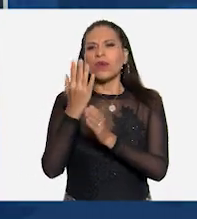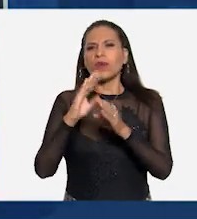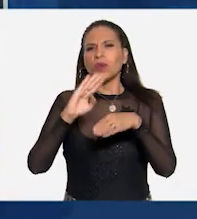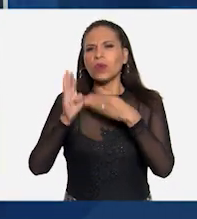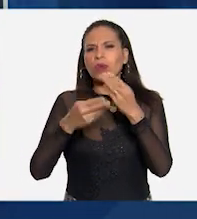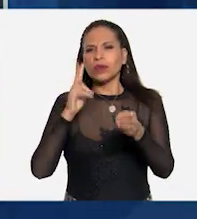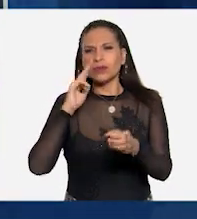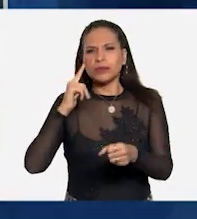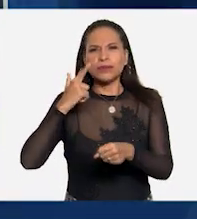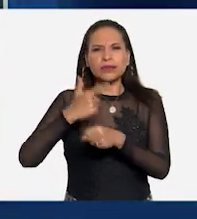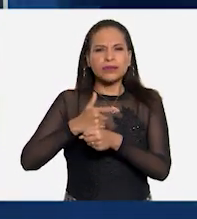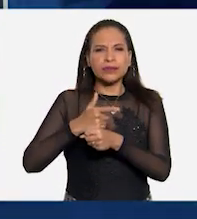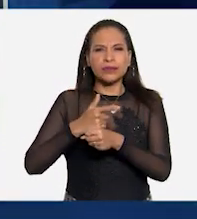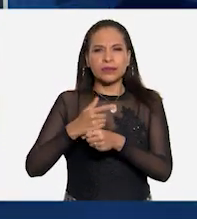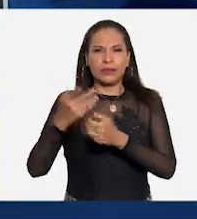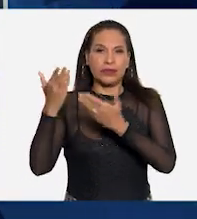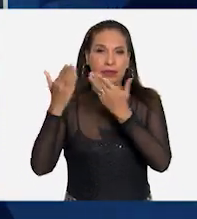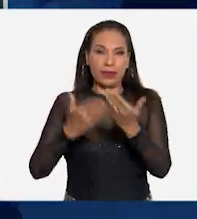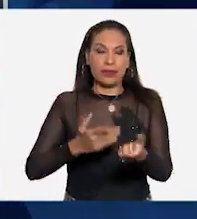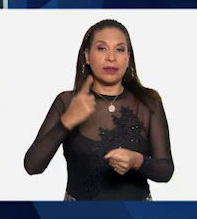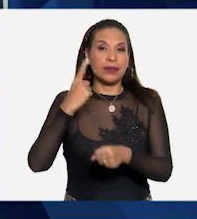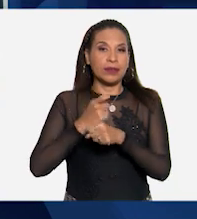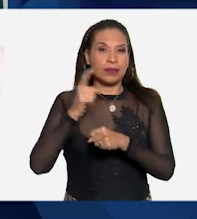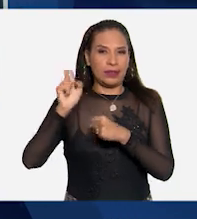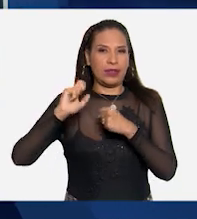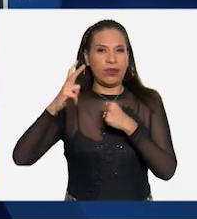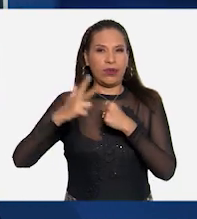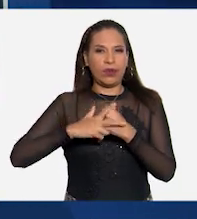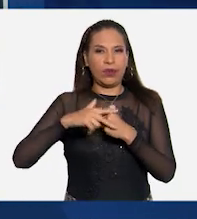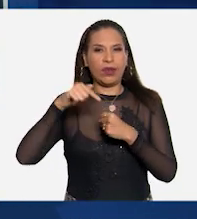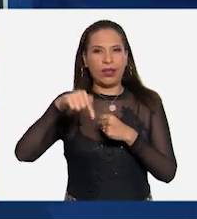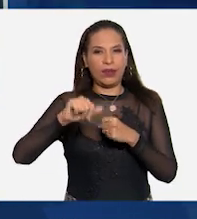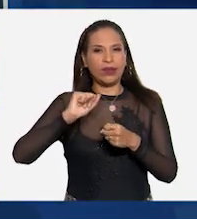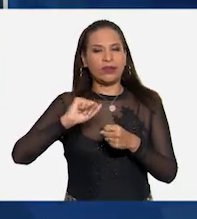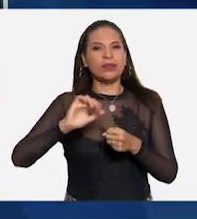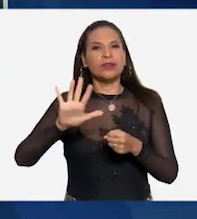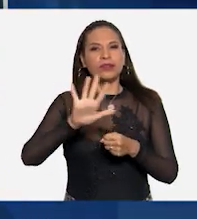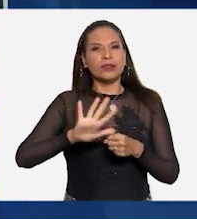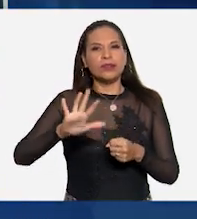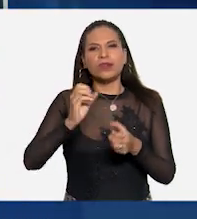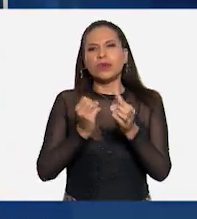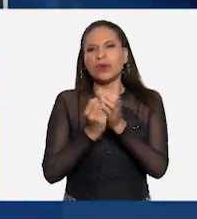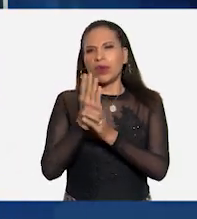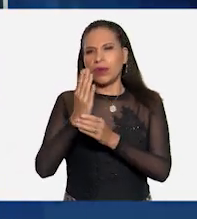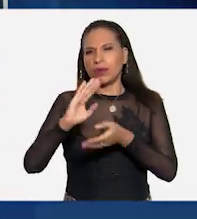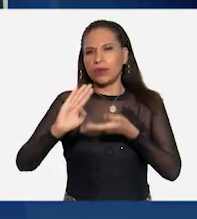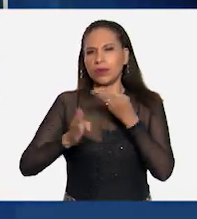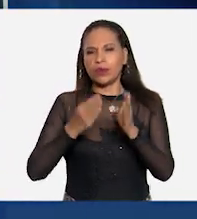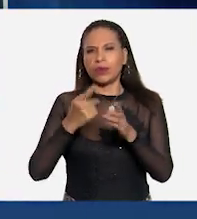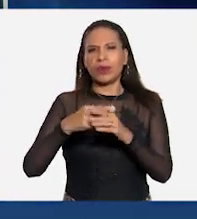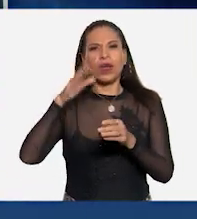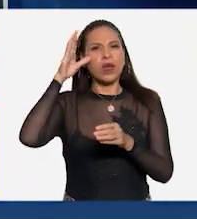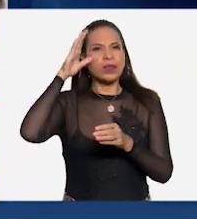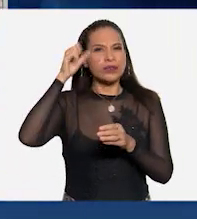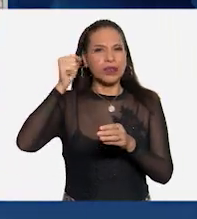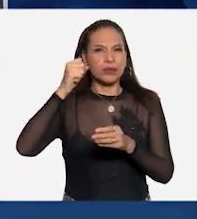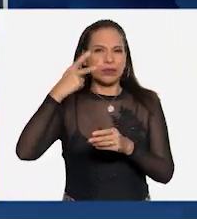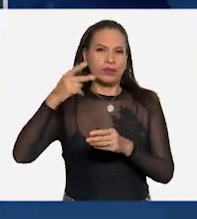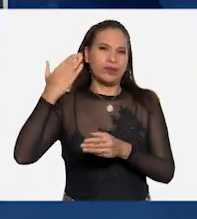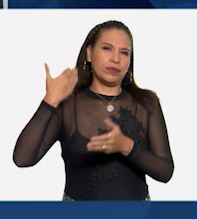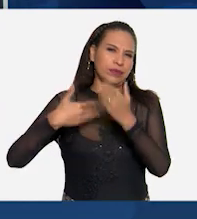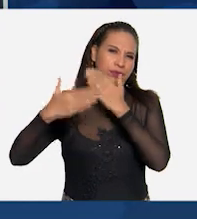la primera llegada de los hombres europeos al Nuevo Mundo fue trayendo los conceptos